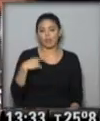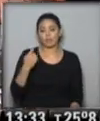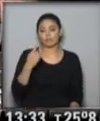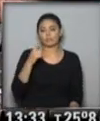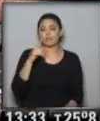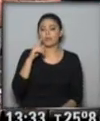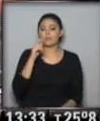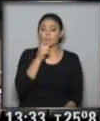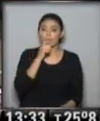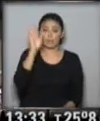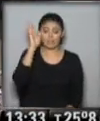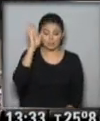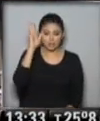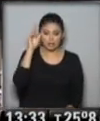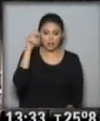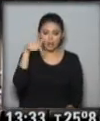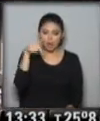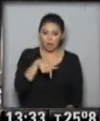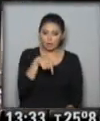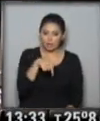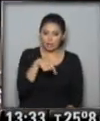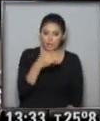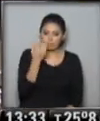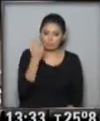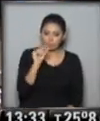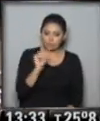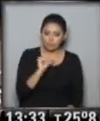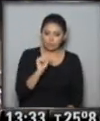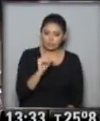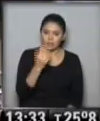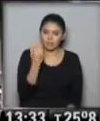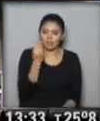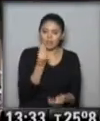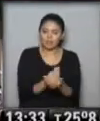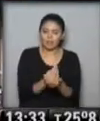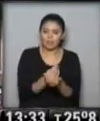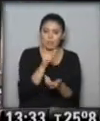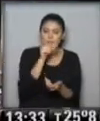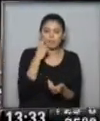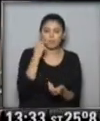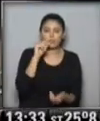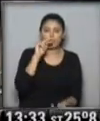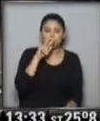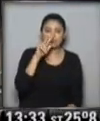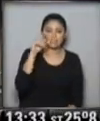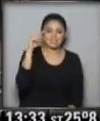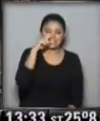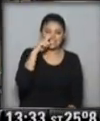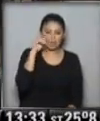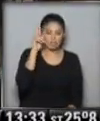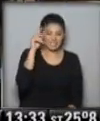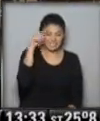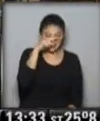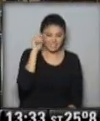a propósito de italia lo acaban de elegir a giorgio napolitano 87 años como presidente de italia